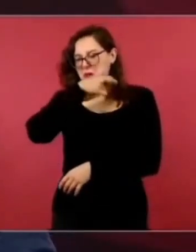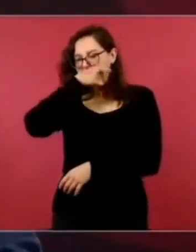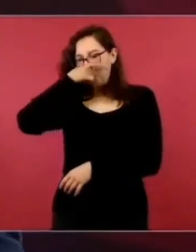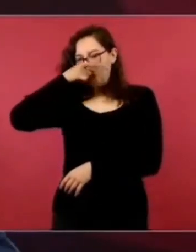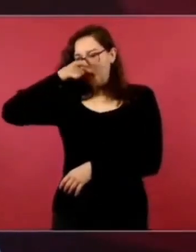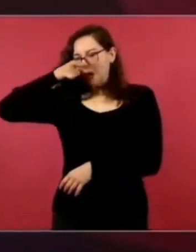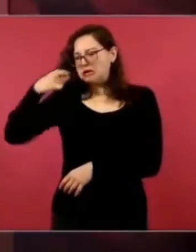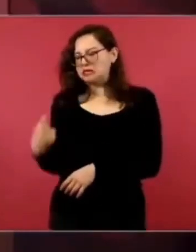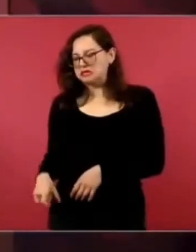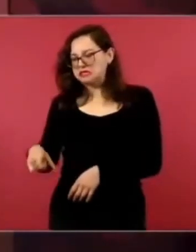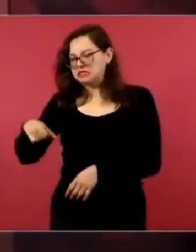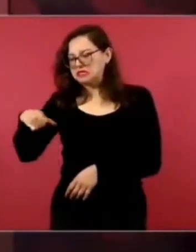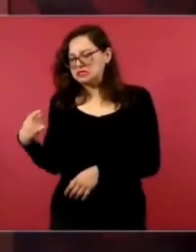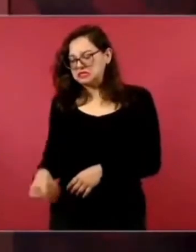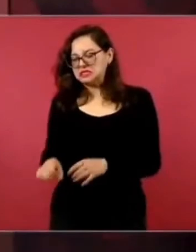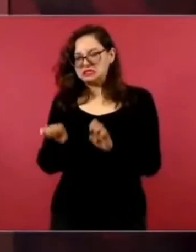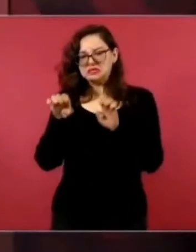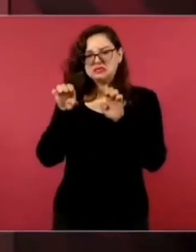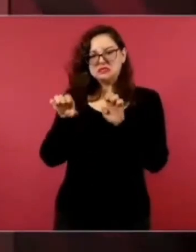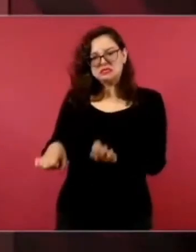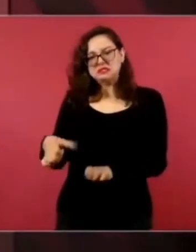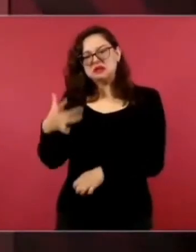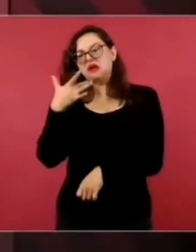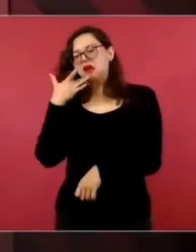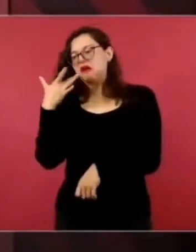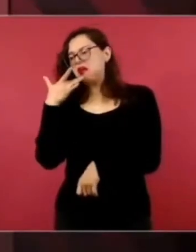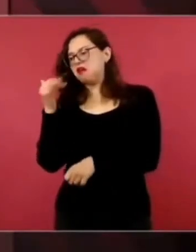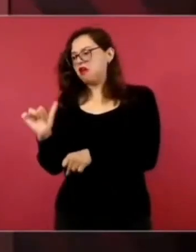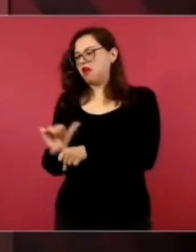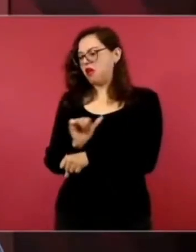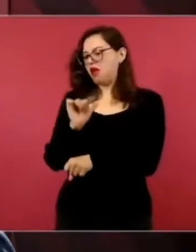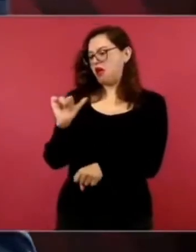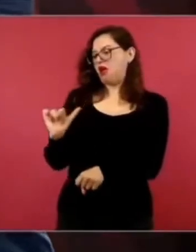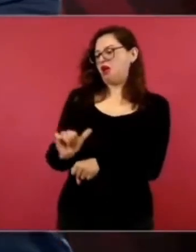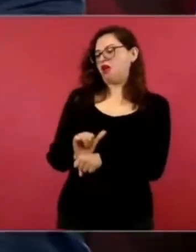tener un Ferrari y vivir en